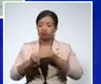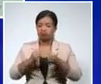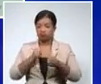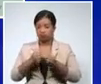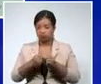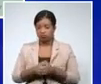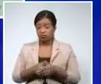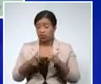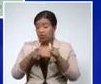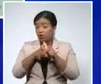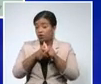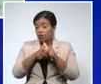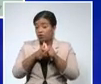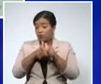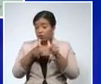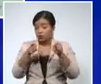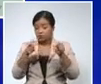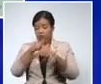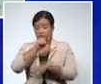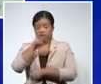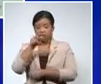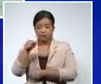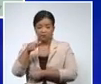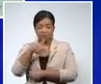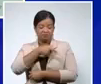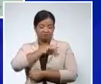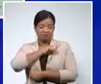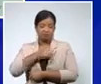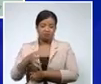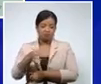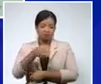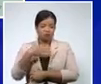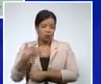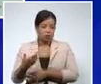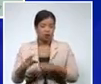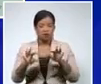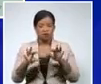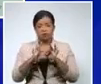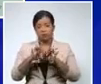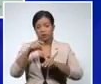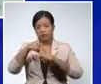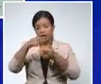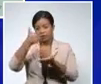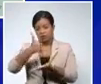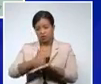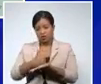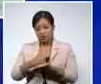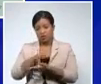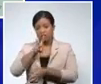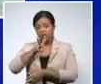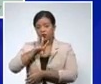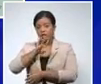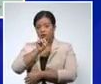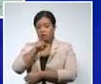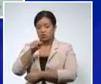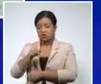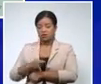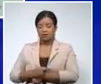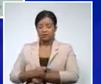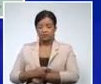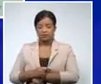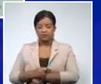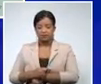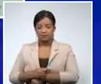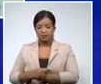mayor número de casos ayer en el municipio Guantánamo, con 24 casos autóctonos.